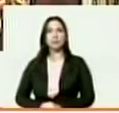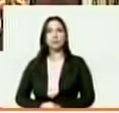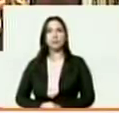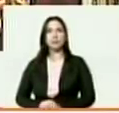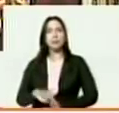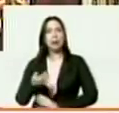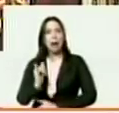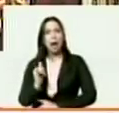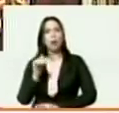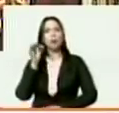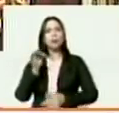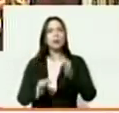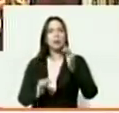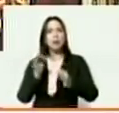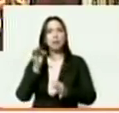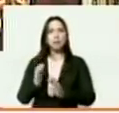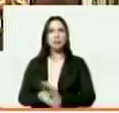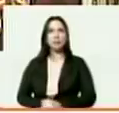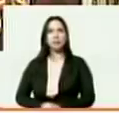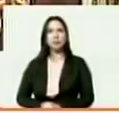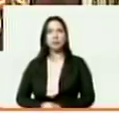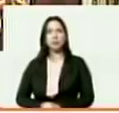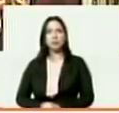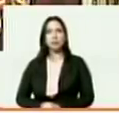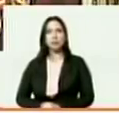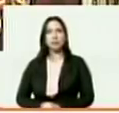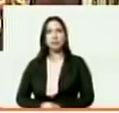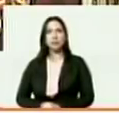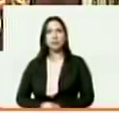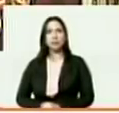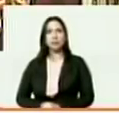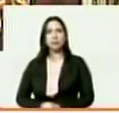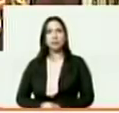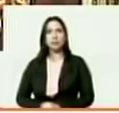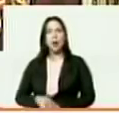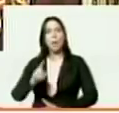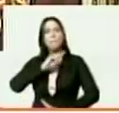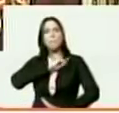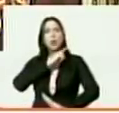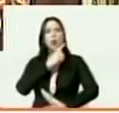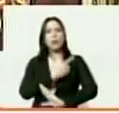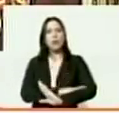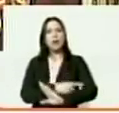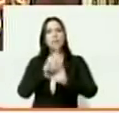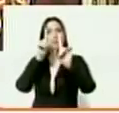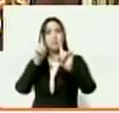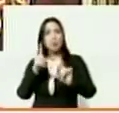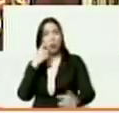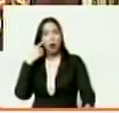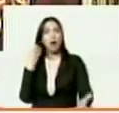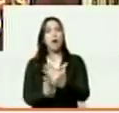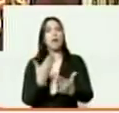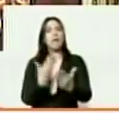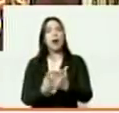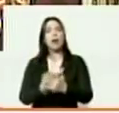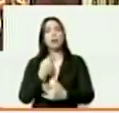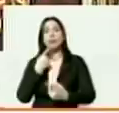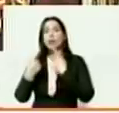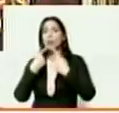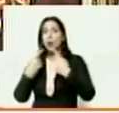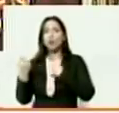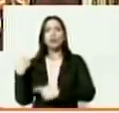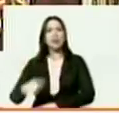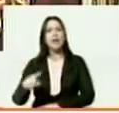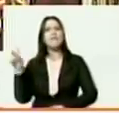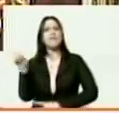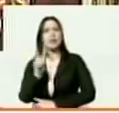haya justicia. Y además, el poder de las pruebas y testimonios que tiene Venezuela, de la